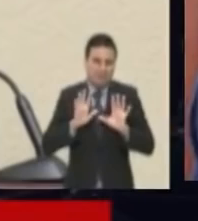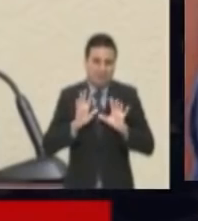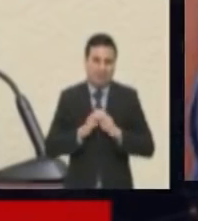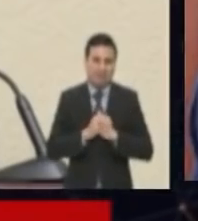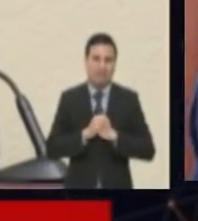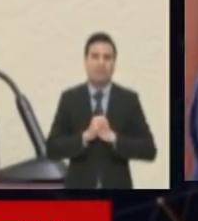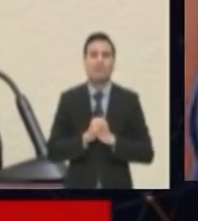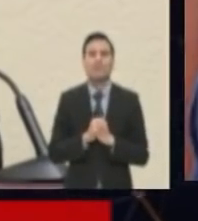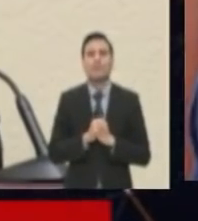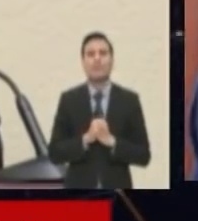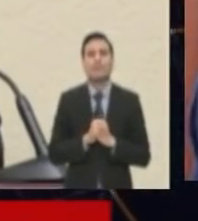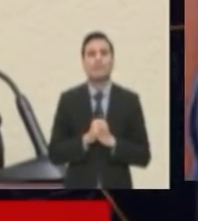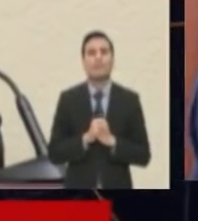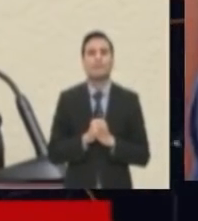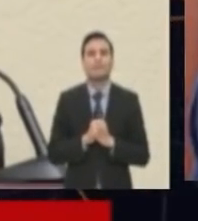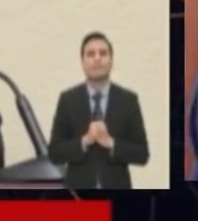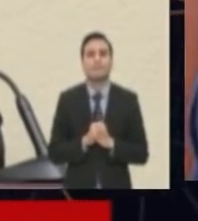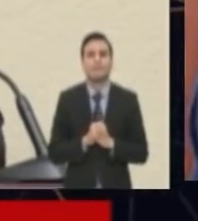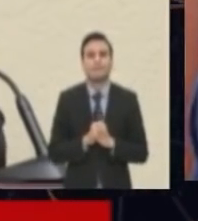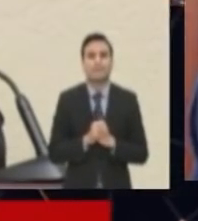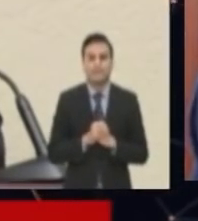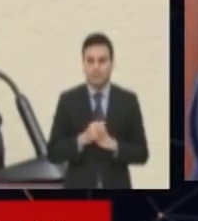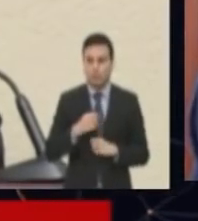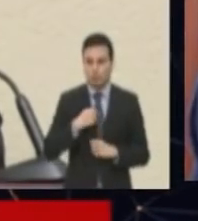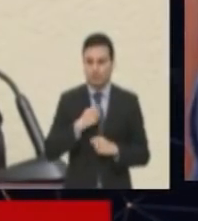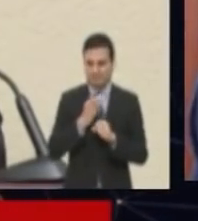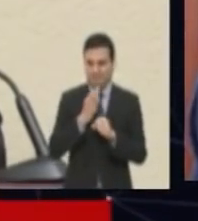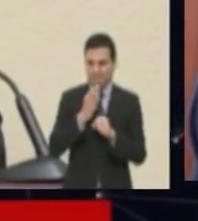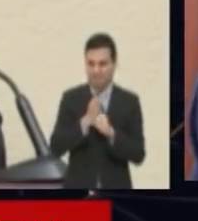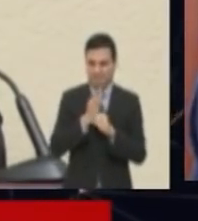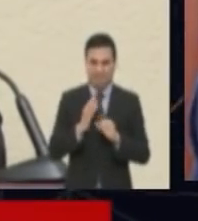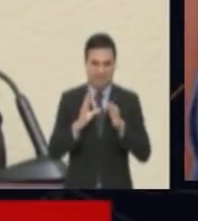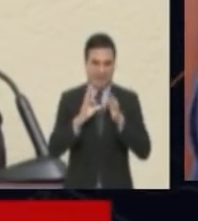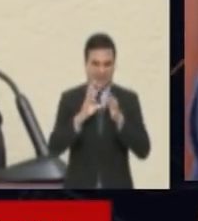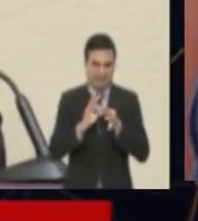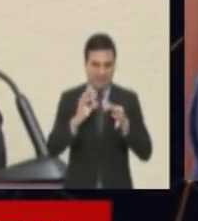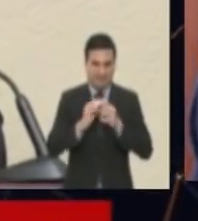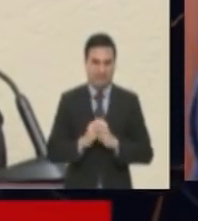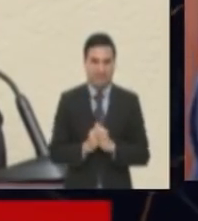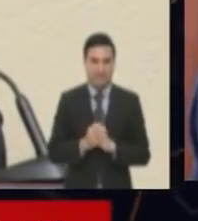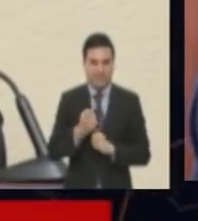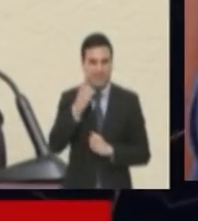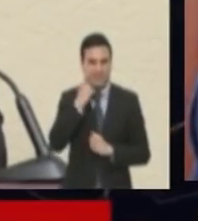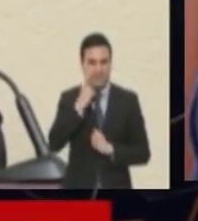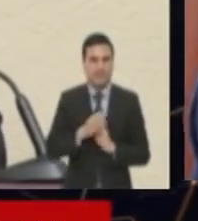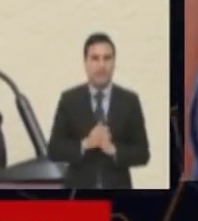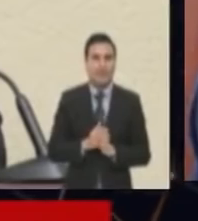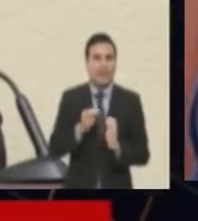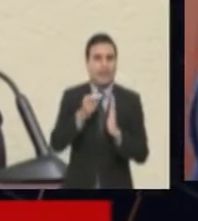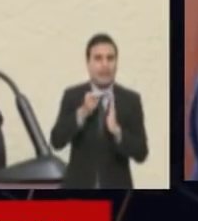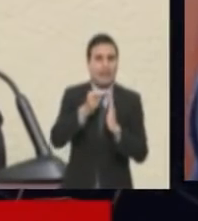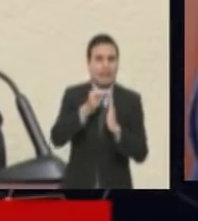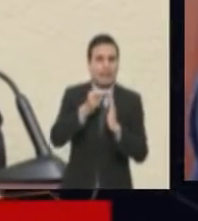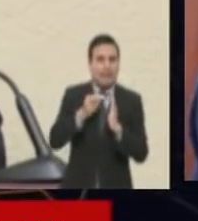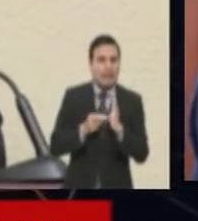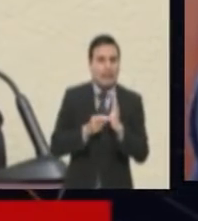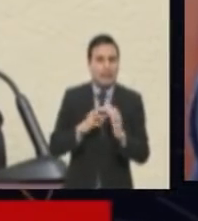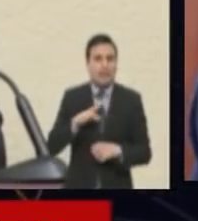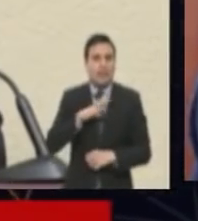que hay soluciones a través del diálogo. Para mí me pareció demasiado